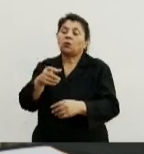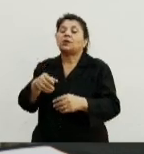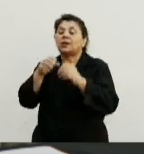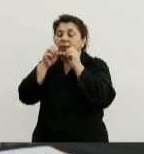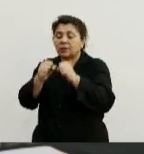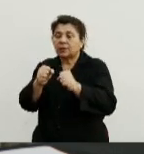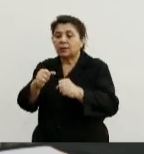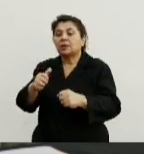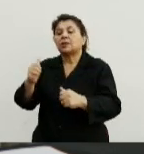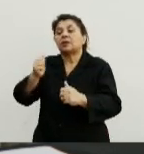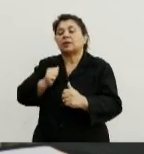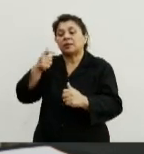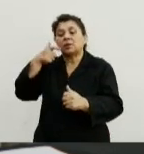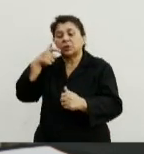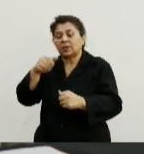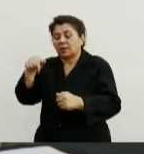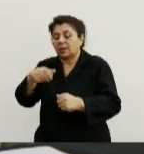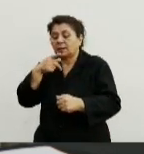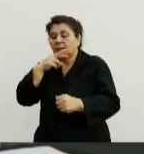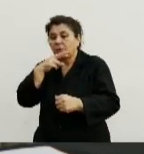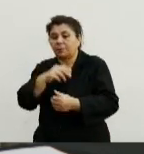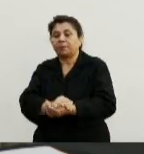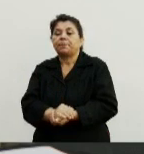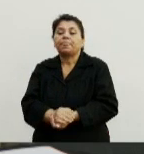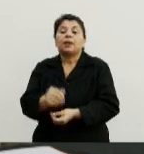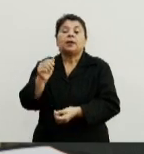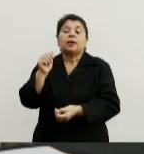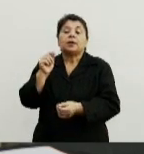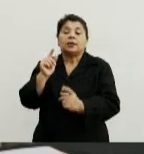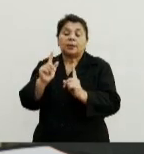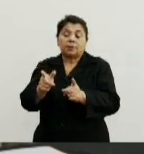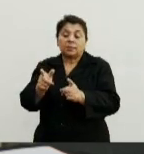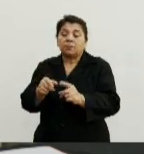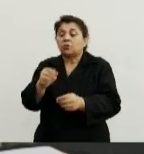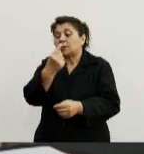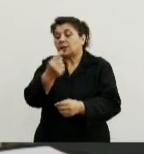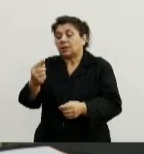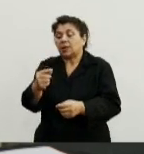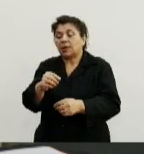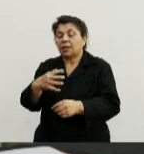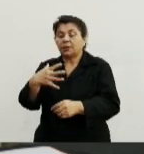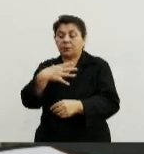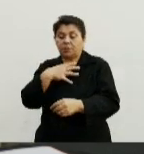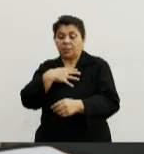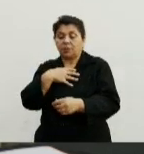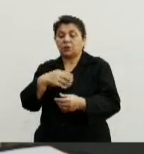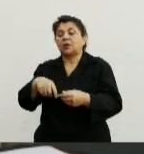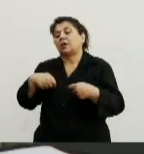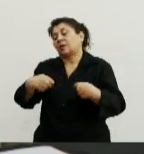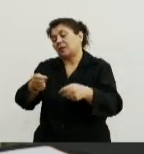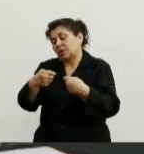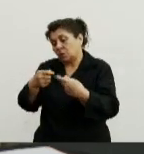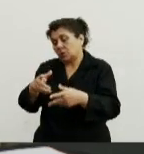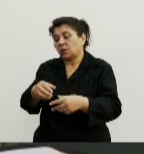y los que estén justificados por los empleadores que necesitan hacer la presencia de los lugares de trabajo o